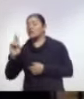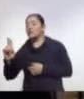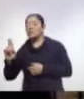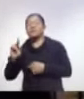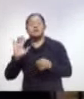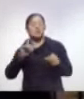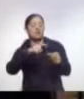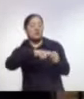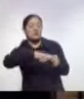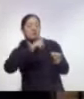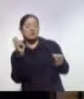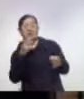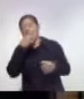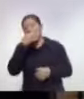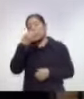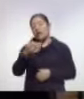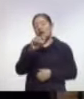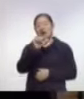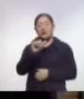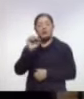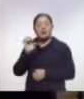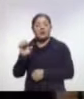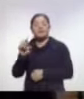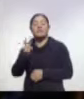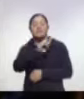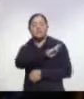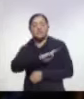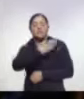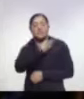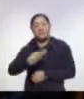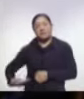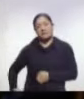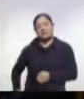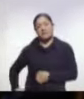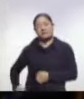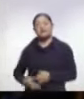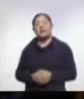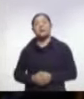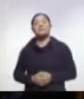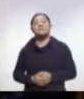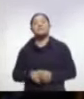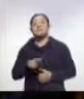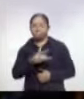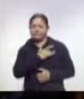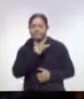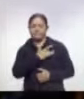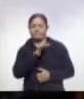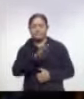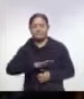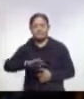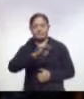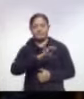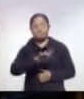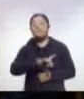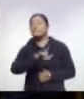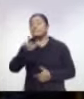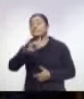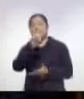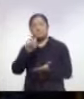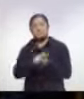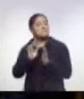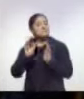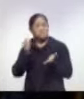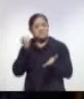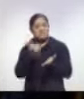anunció Nigel Evans, vicepresidente de la Cámara. El asentimiento se produjo horas después de que el proyecto de ley completó su